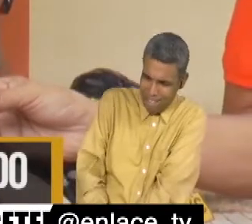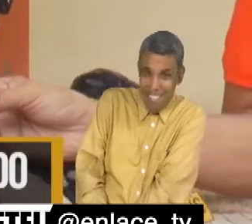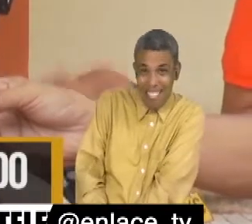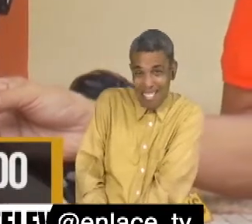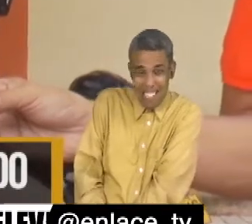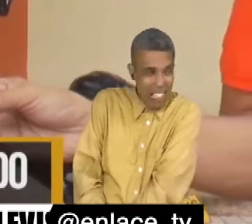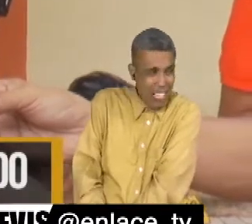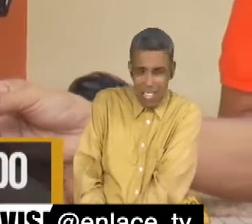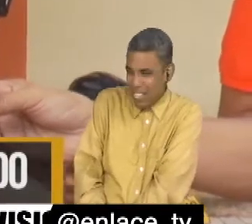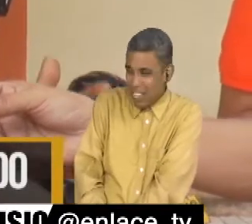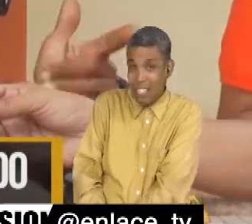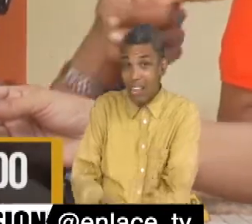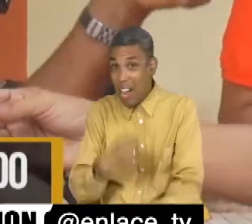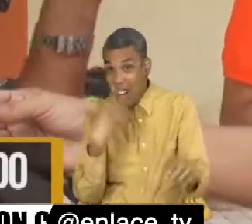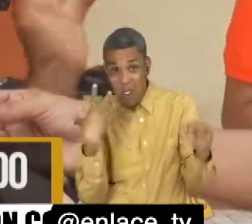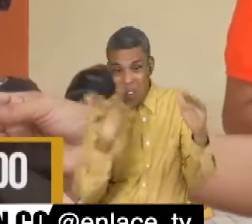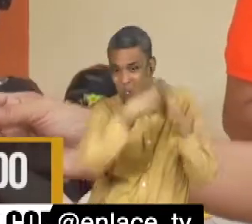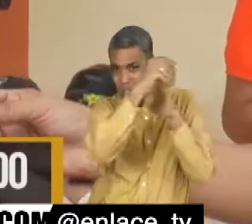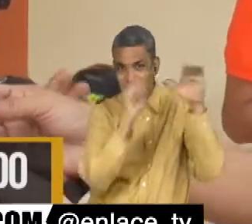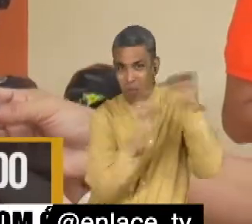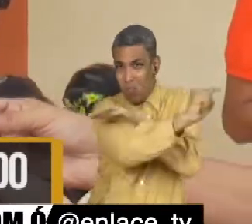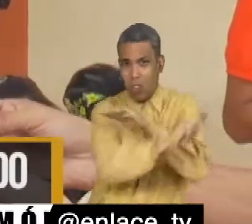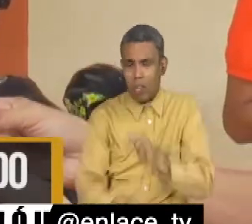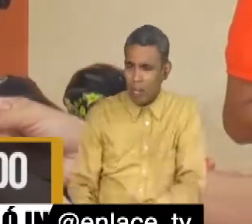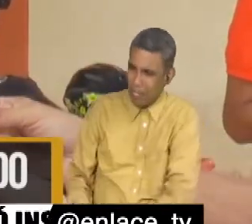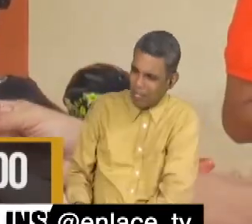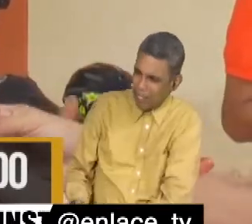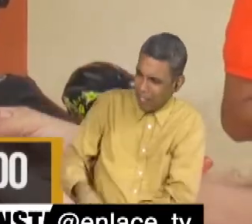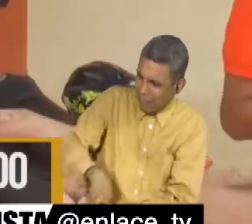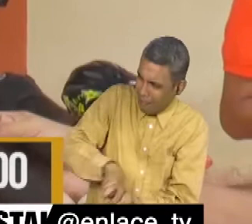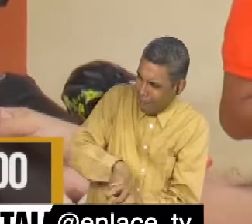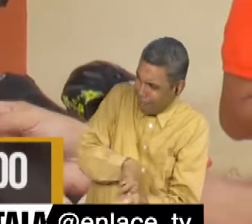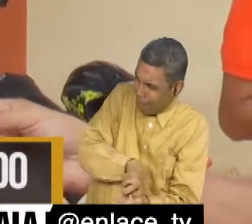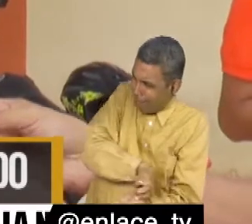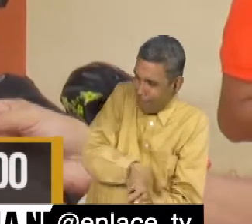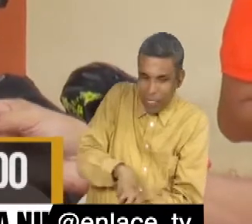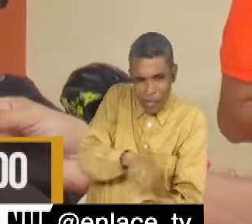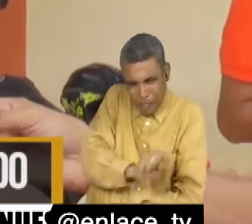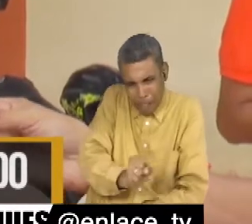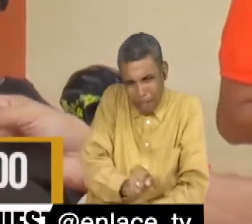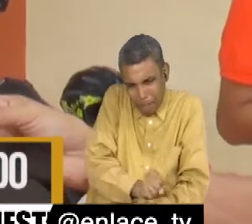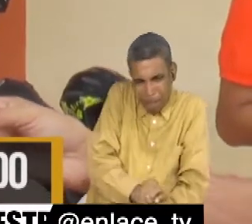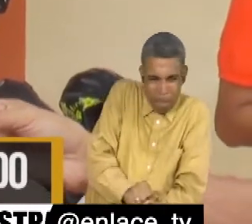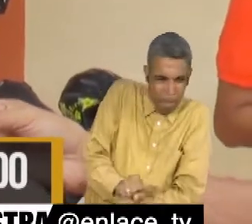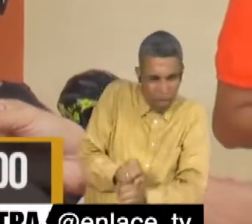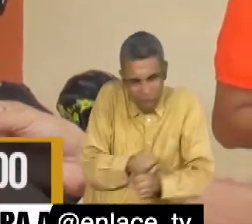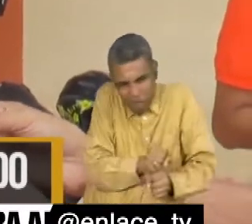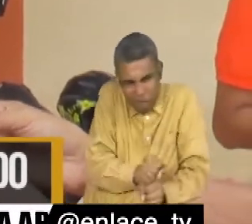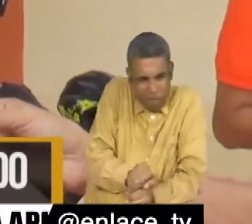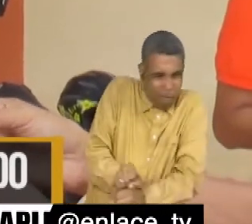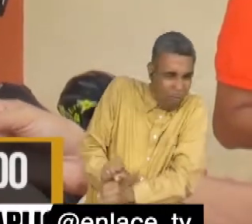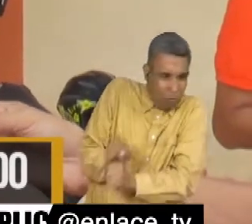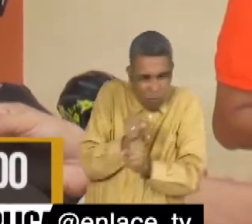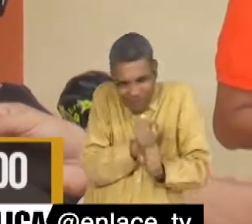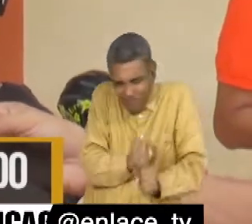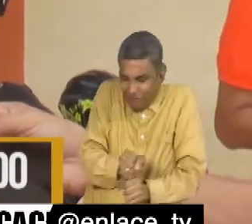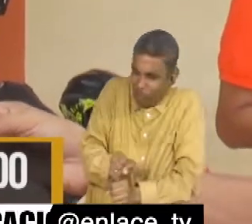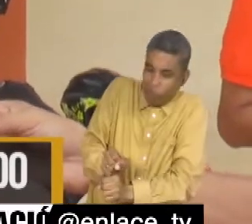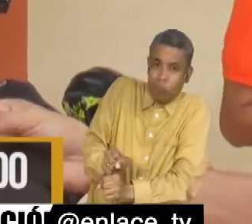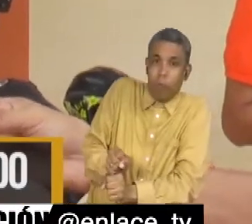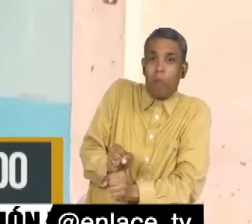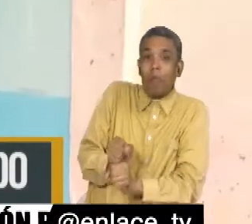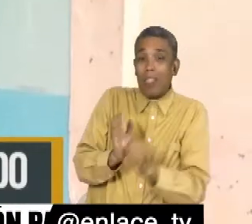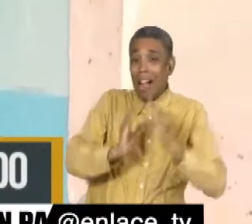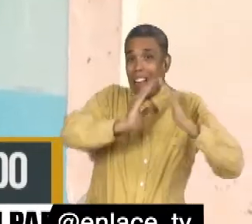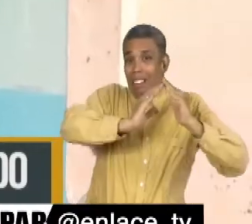pasando y le dijo: vea, señor Pablo, ¿dónde está? Lo mocharon con unos cuchillos, le mocharon los cordones y todo eso fue que